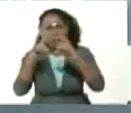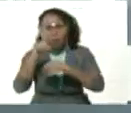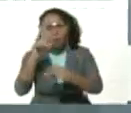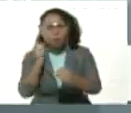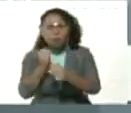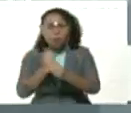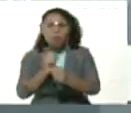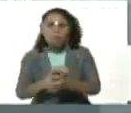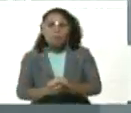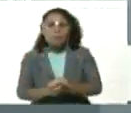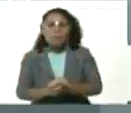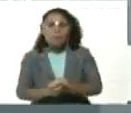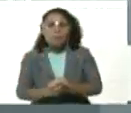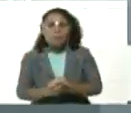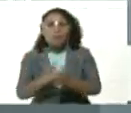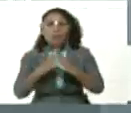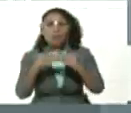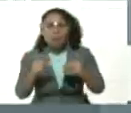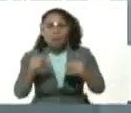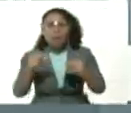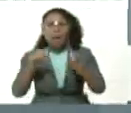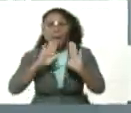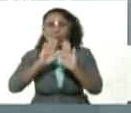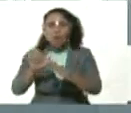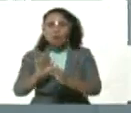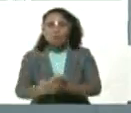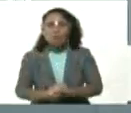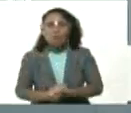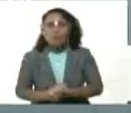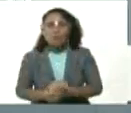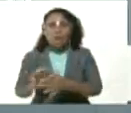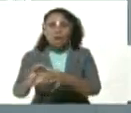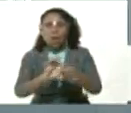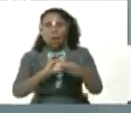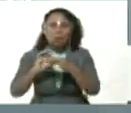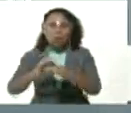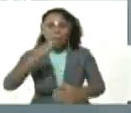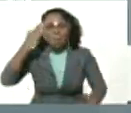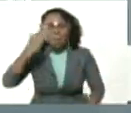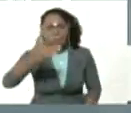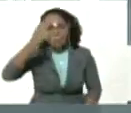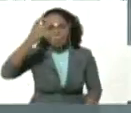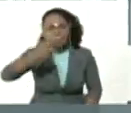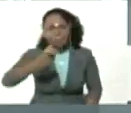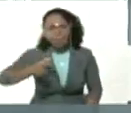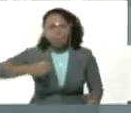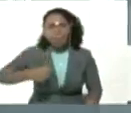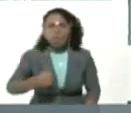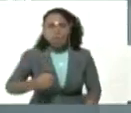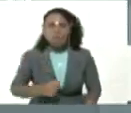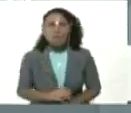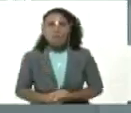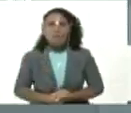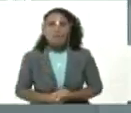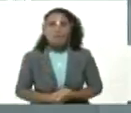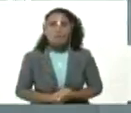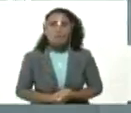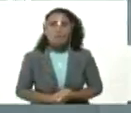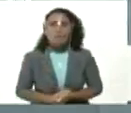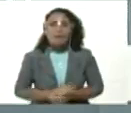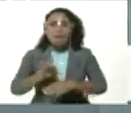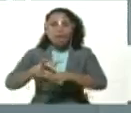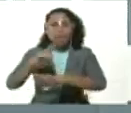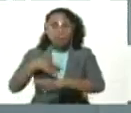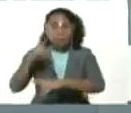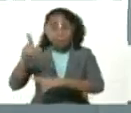trabajo, con todo el apoyo y la unión cívico-militar policial, y déjame a